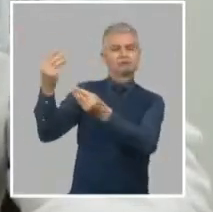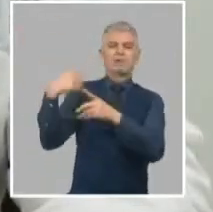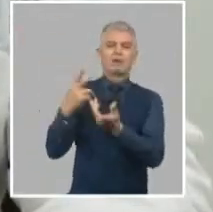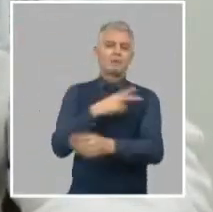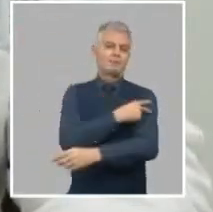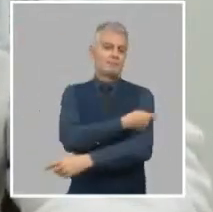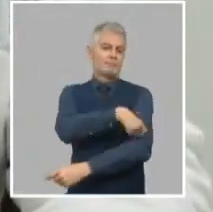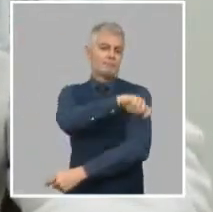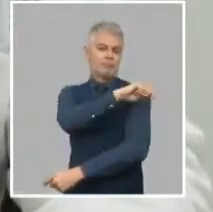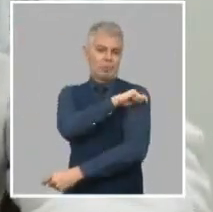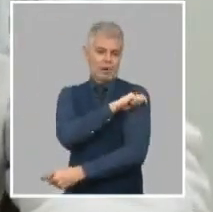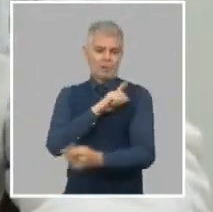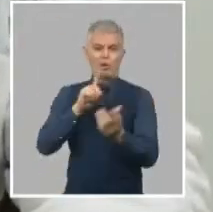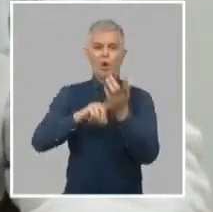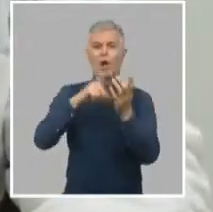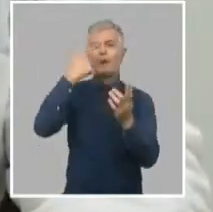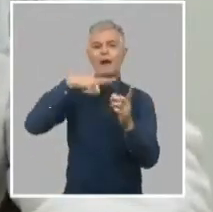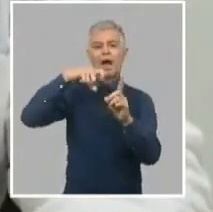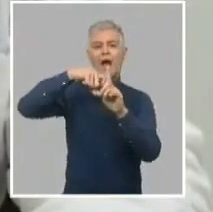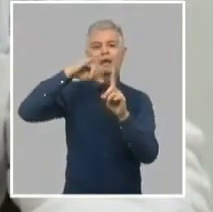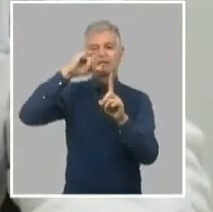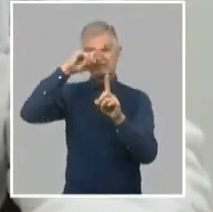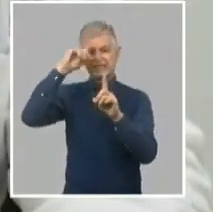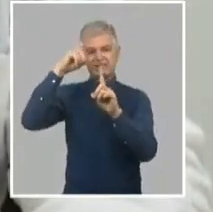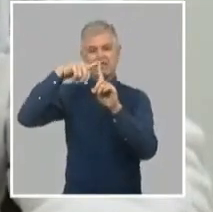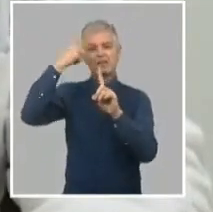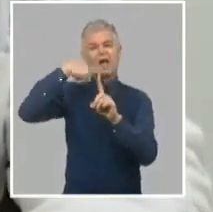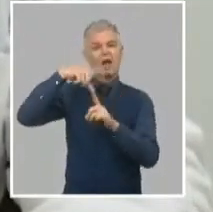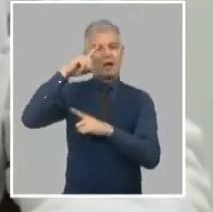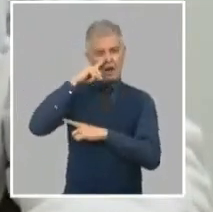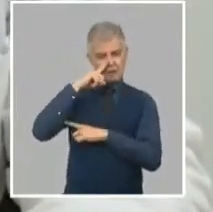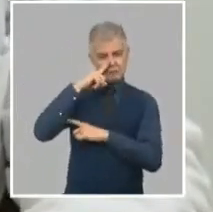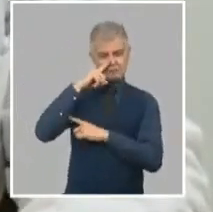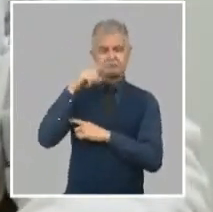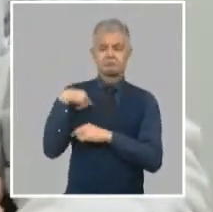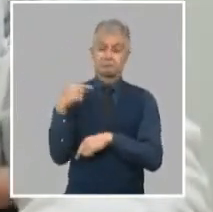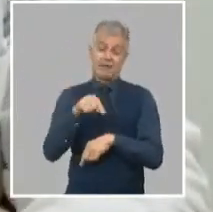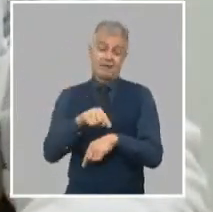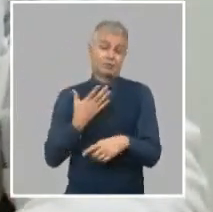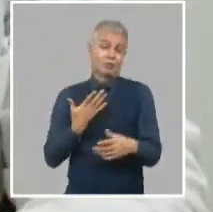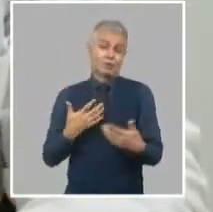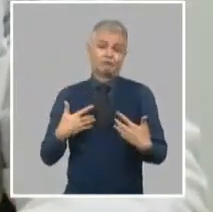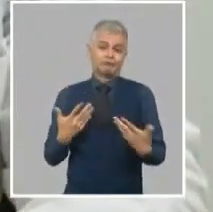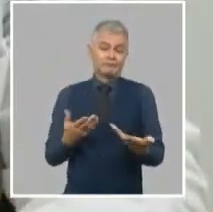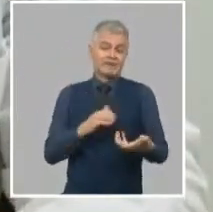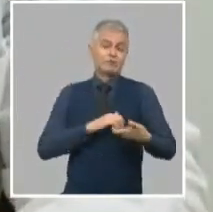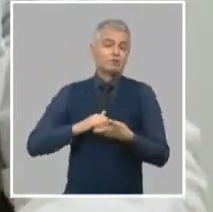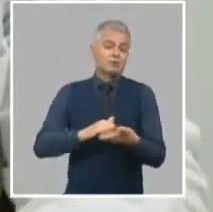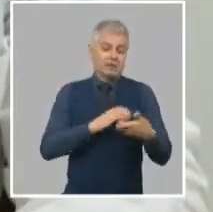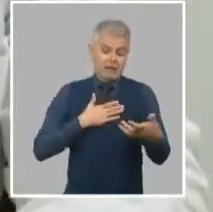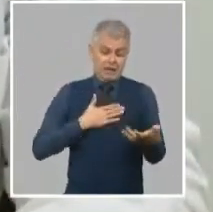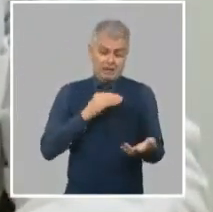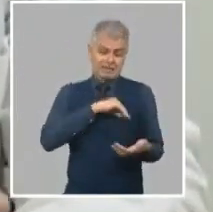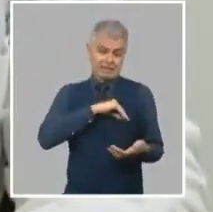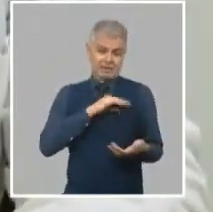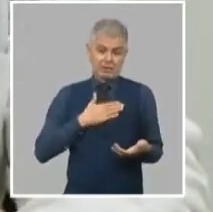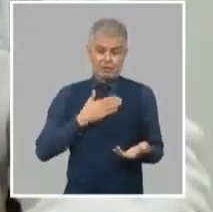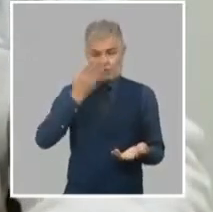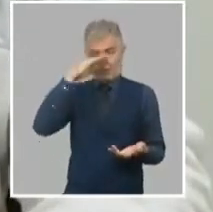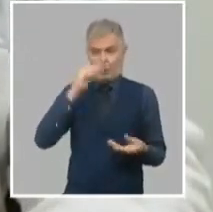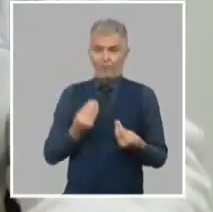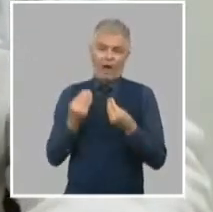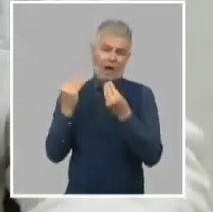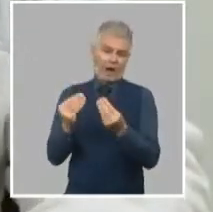el gesto humanitario de la atención solidaria que había emanado de nuestro